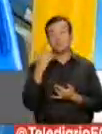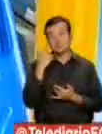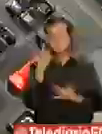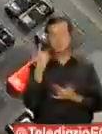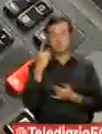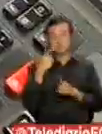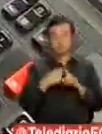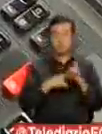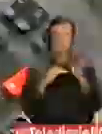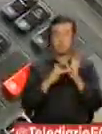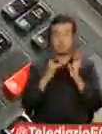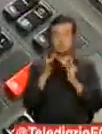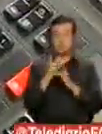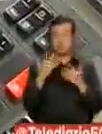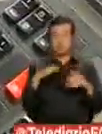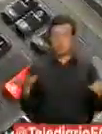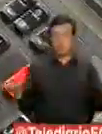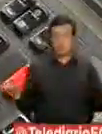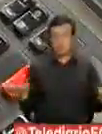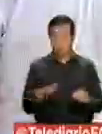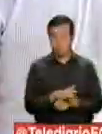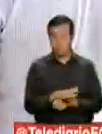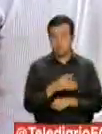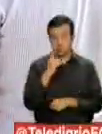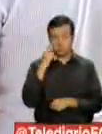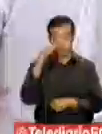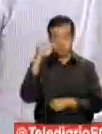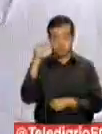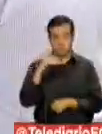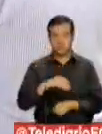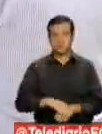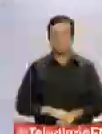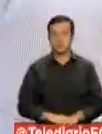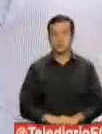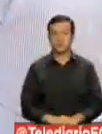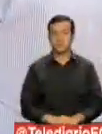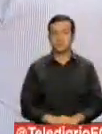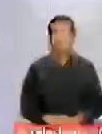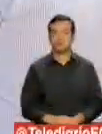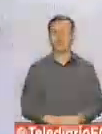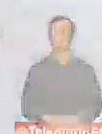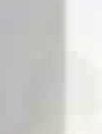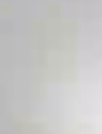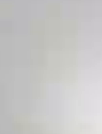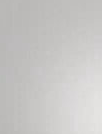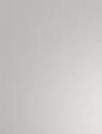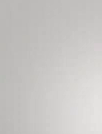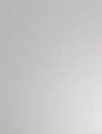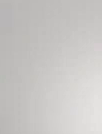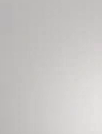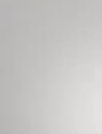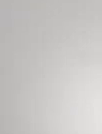circulen en abril, cuando esté terminada la estación de carga. Luis Alfredo Zúñiga, Telediario.